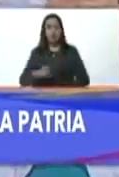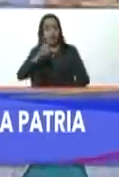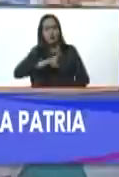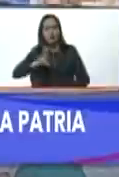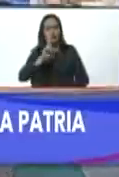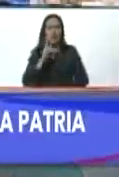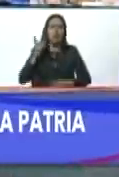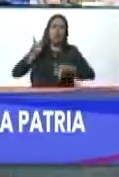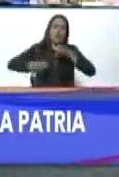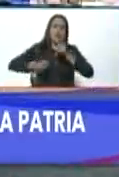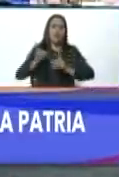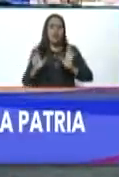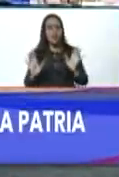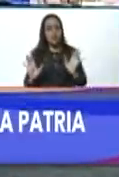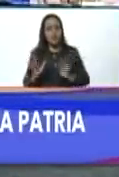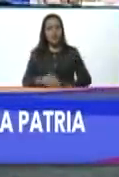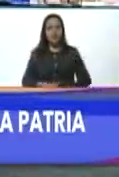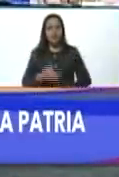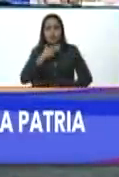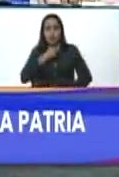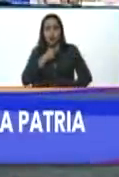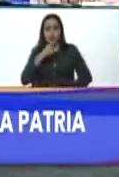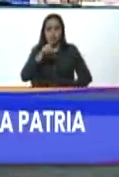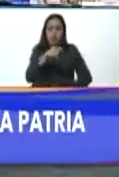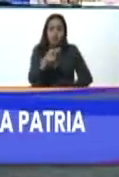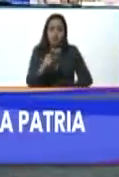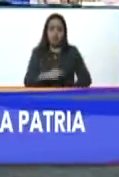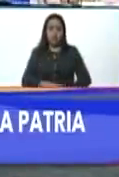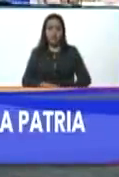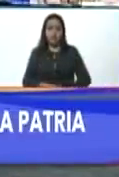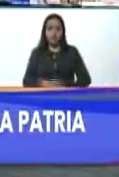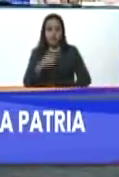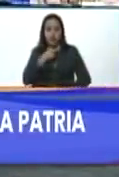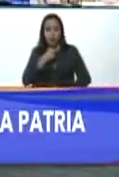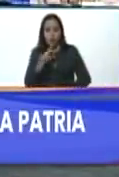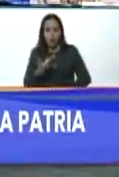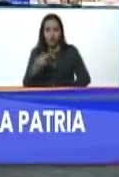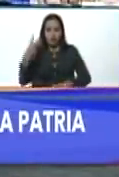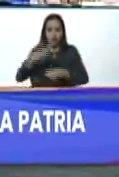según su gusto. ¿Les gusta la idea?